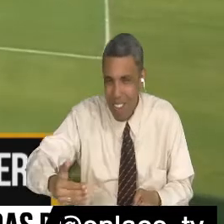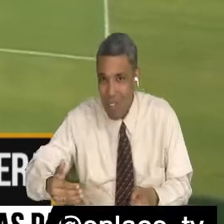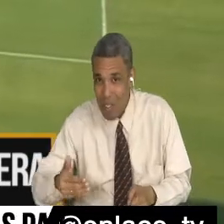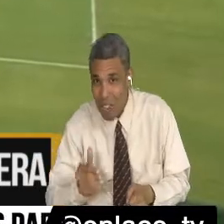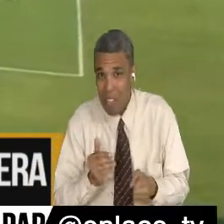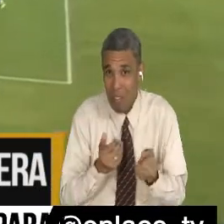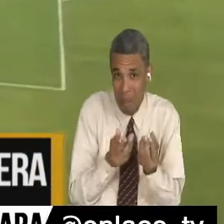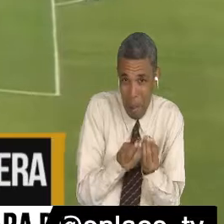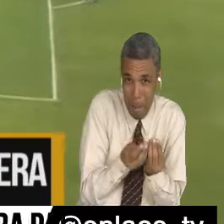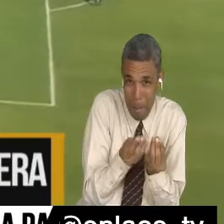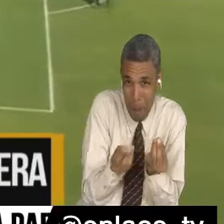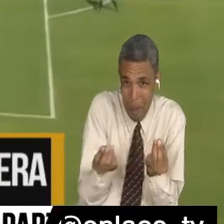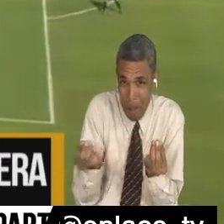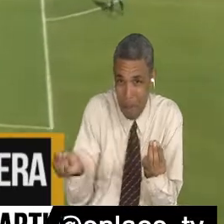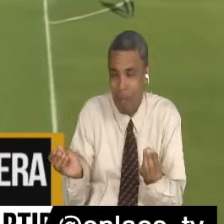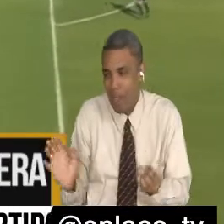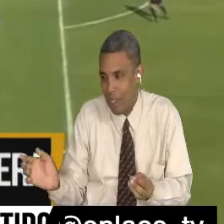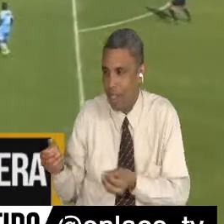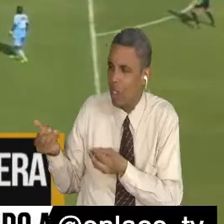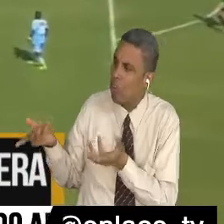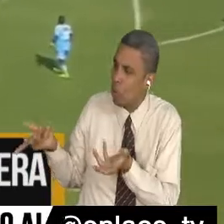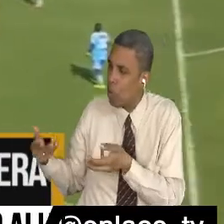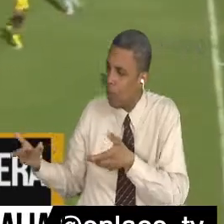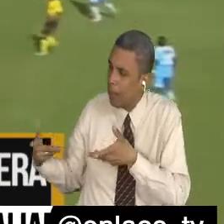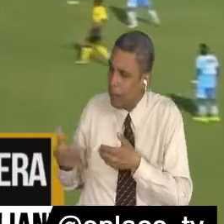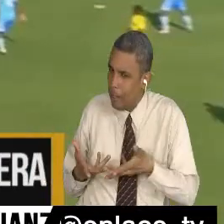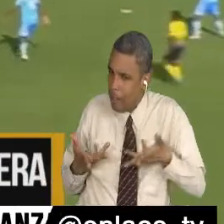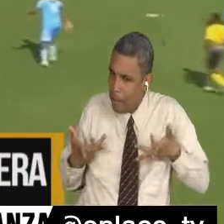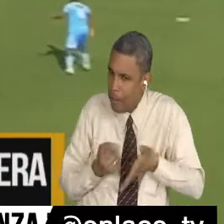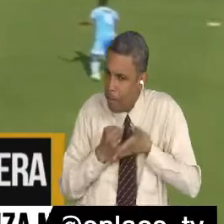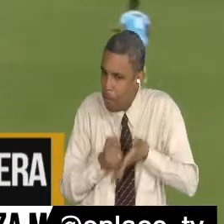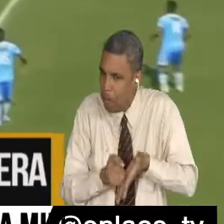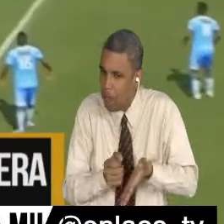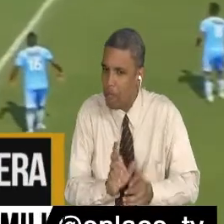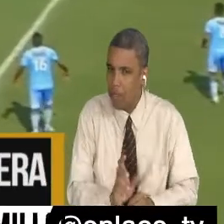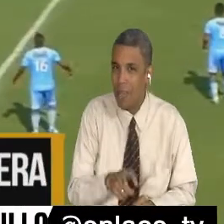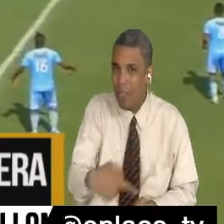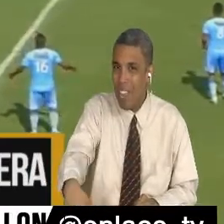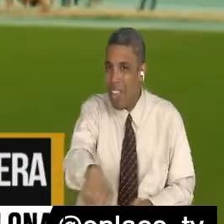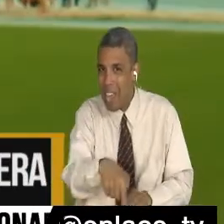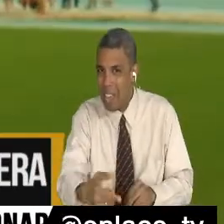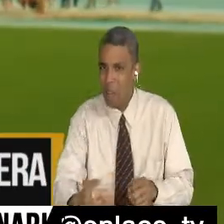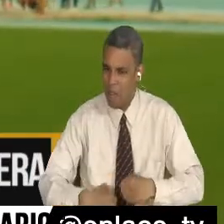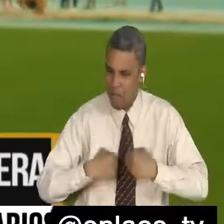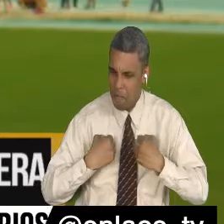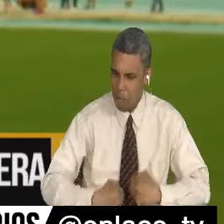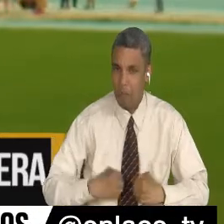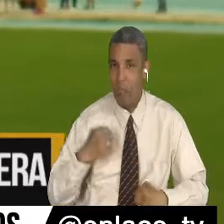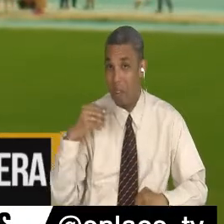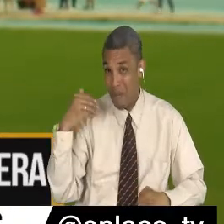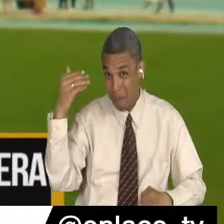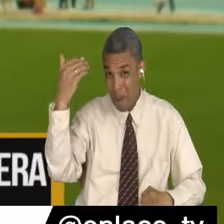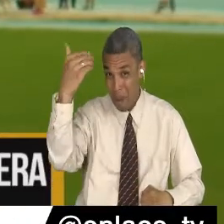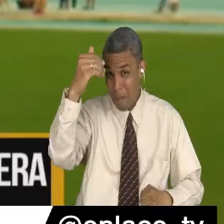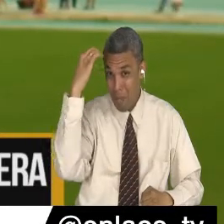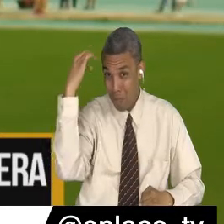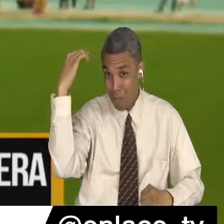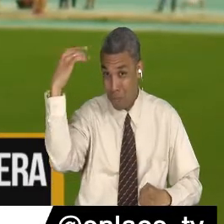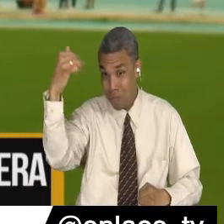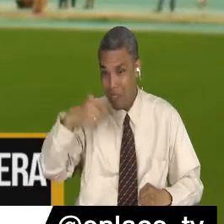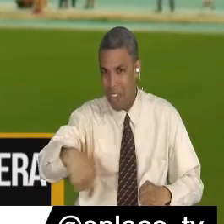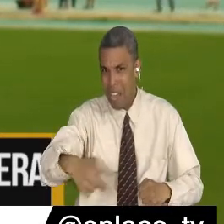nos ayude a visualizar los jugadores que en un futuro vaya a contratar el equipo. Queremos que él nos ayude también